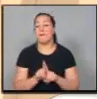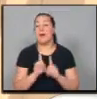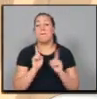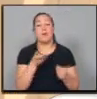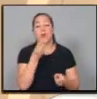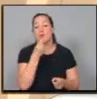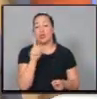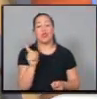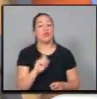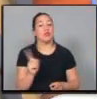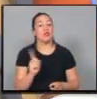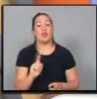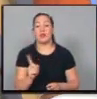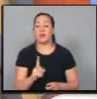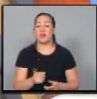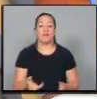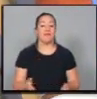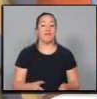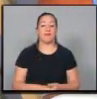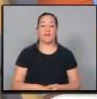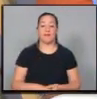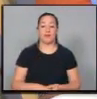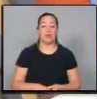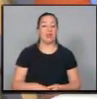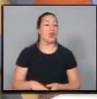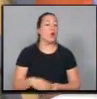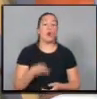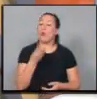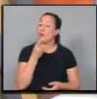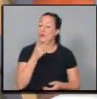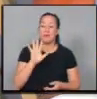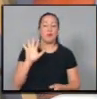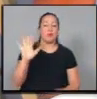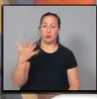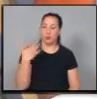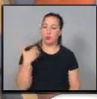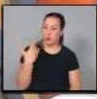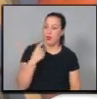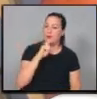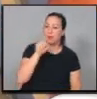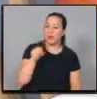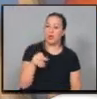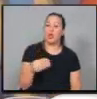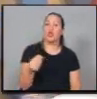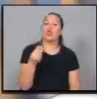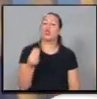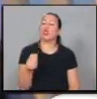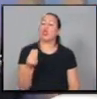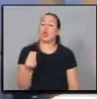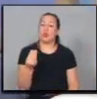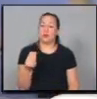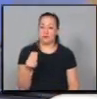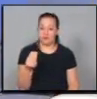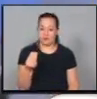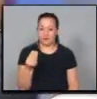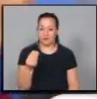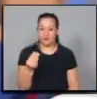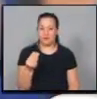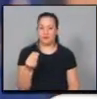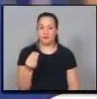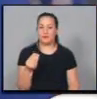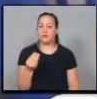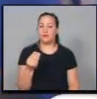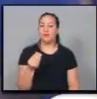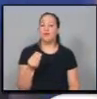más barato. Es más barato, no es lo mismo. A ver, ¿les puedo hacer una pregunta? ¿Dónde les impacta, sobre todo a